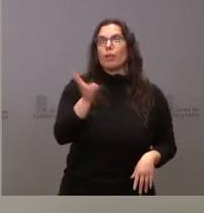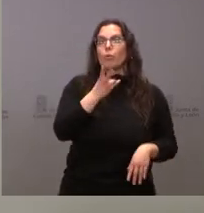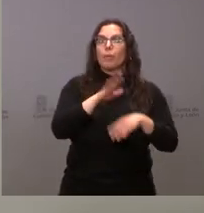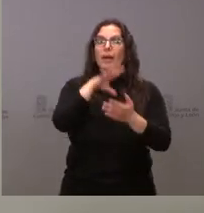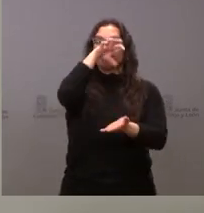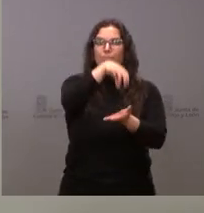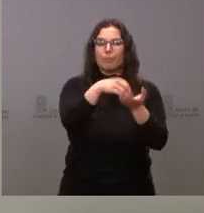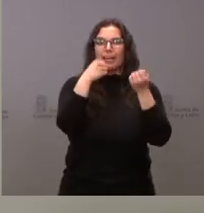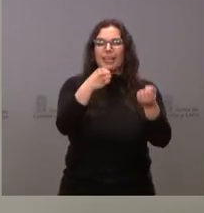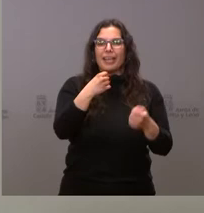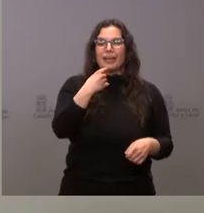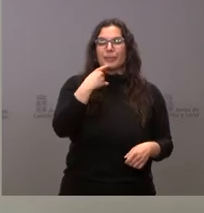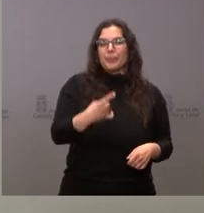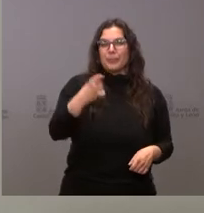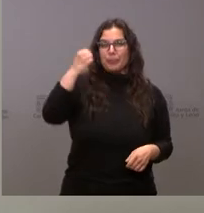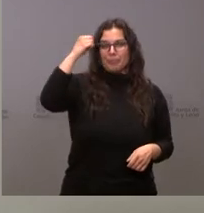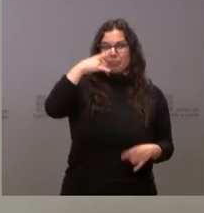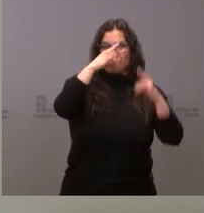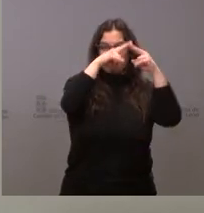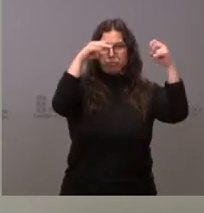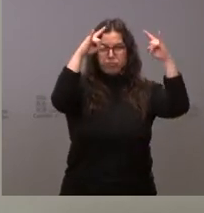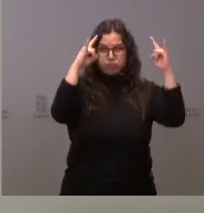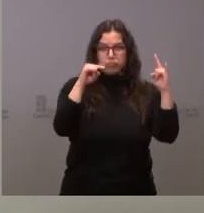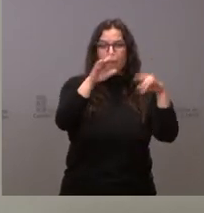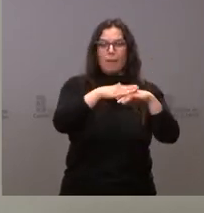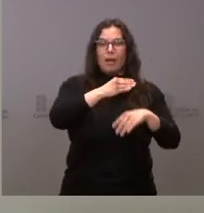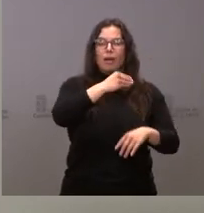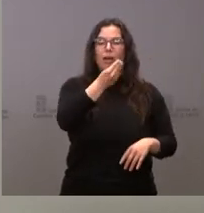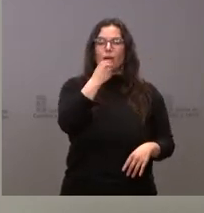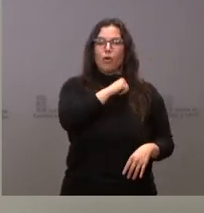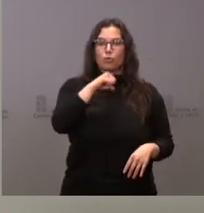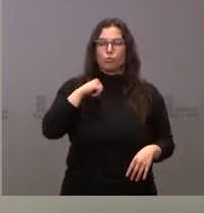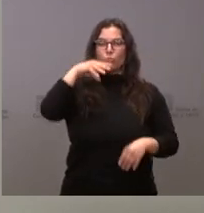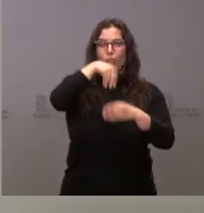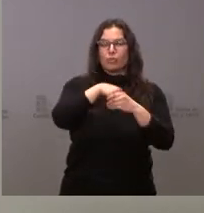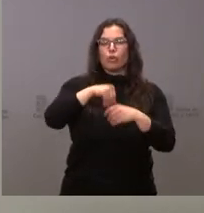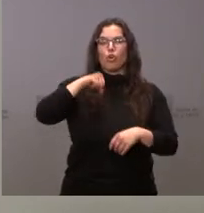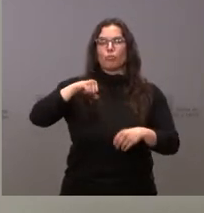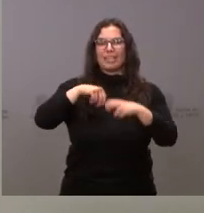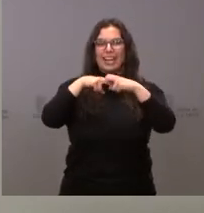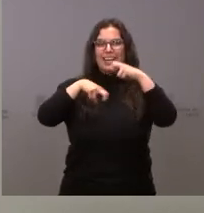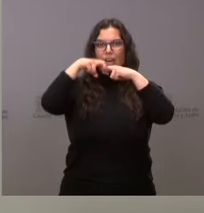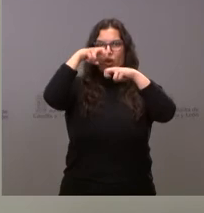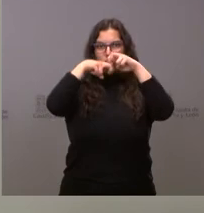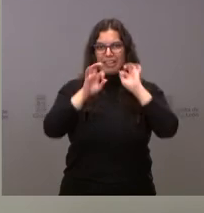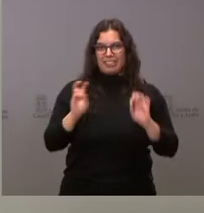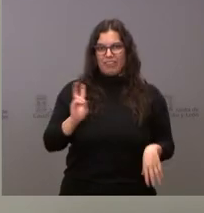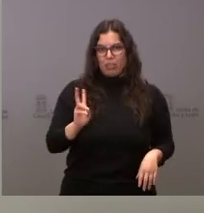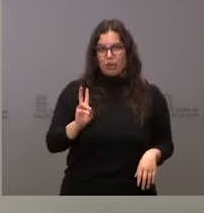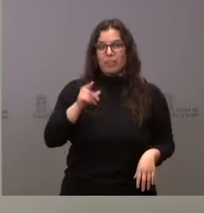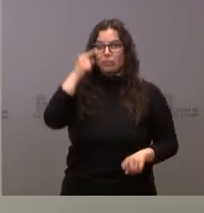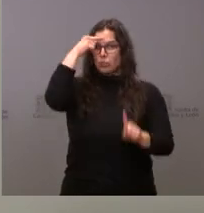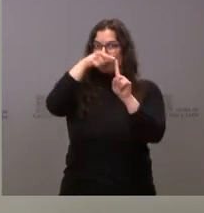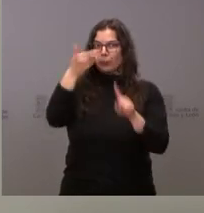fotovoltaica photo bot fotovoltaica para autoconsumo en el hospital río hortega de valladolid este es uno de los objetivos fundamentales